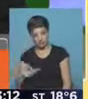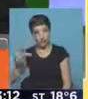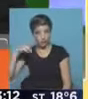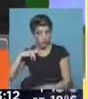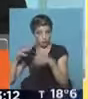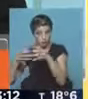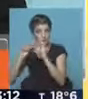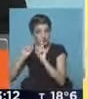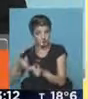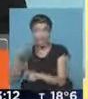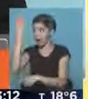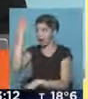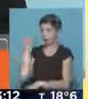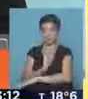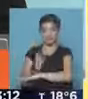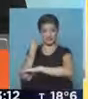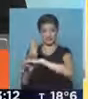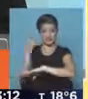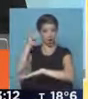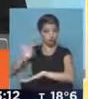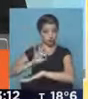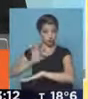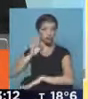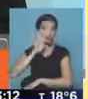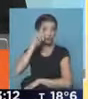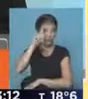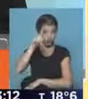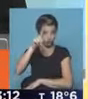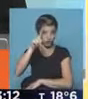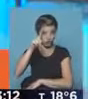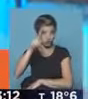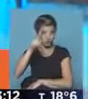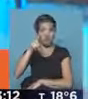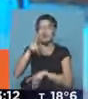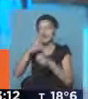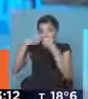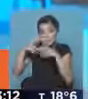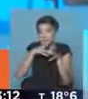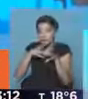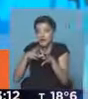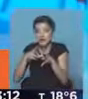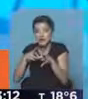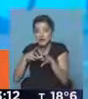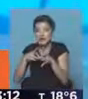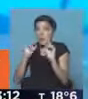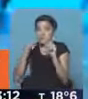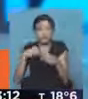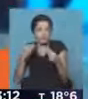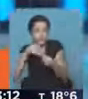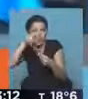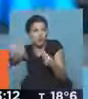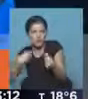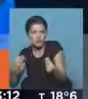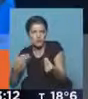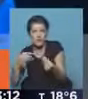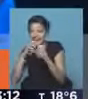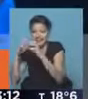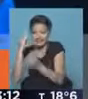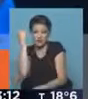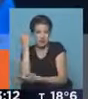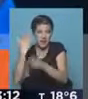fue presidente de los Estados Unidos 8 años y metió a Estados Unidos en una guerra que todavía nadie sabe por qué entró, y en la crisis económica y financiera más